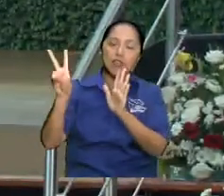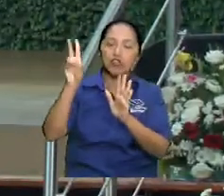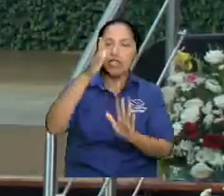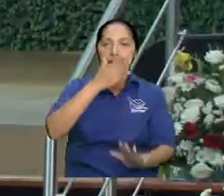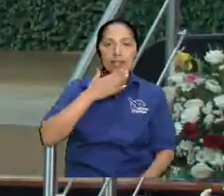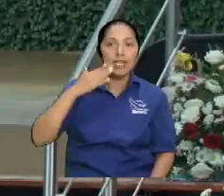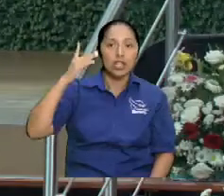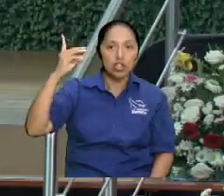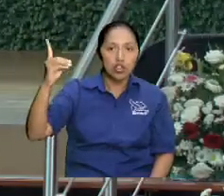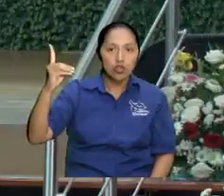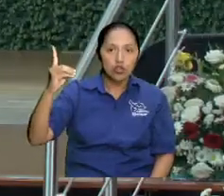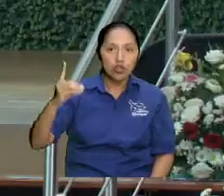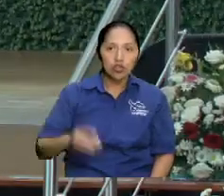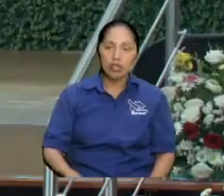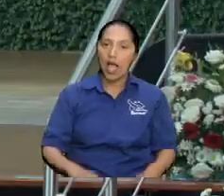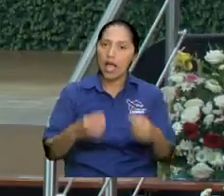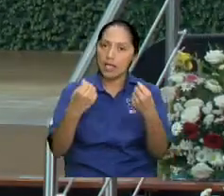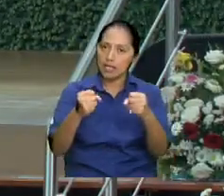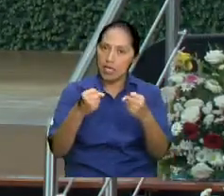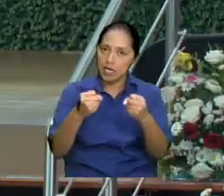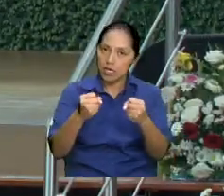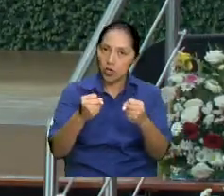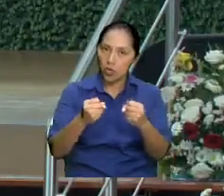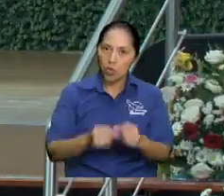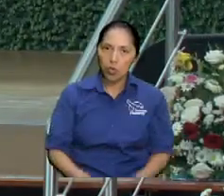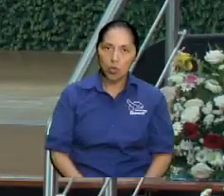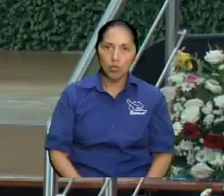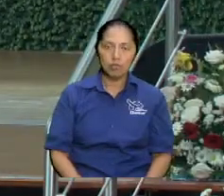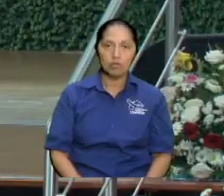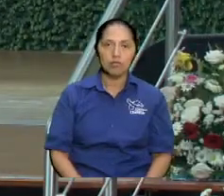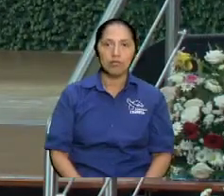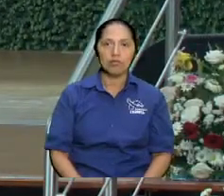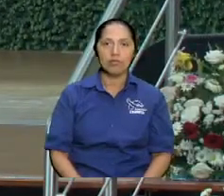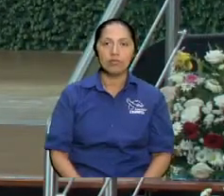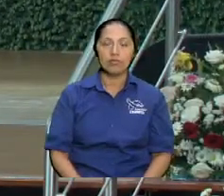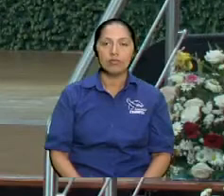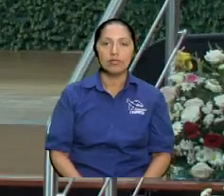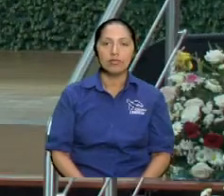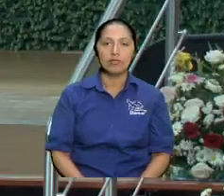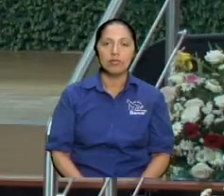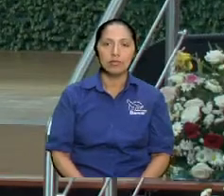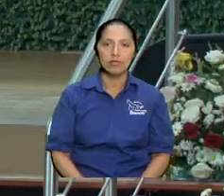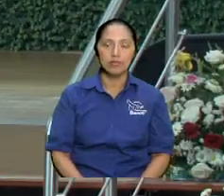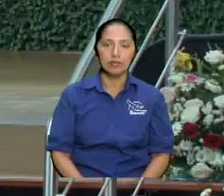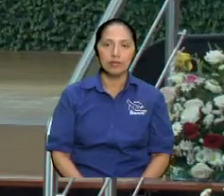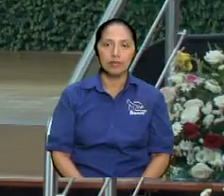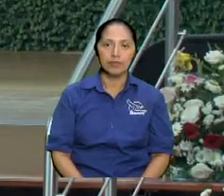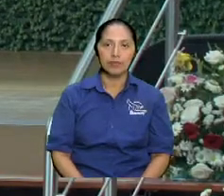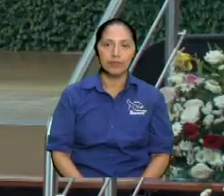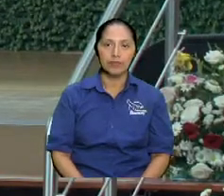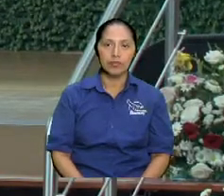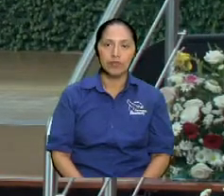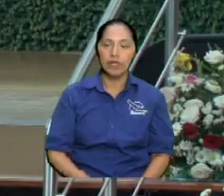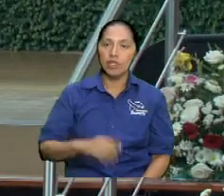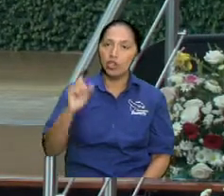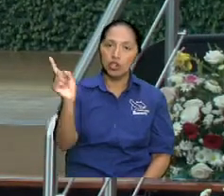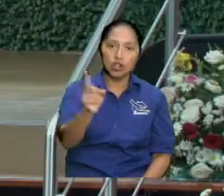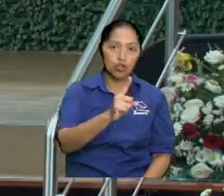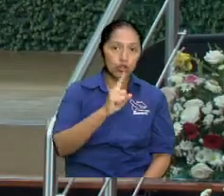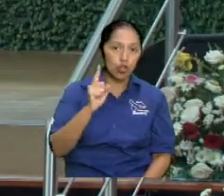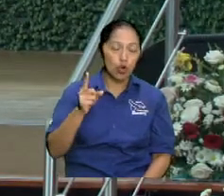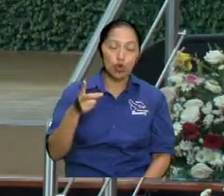Bueno, cúmplelos. Ánimo, como a usted le conviene, ¿va? Si a mí me conviene, a usted también, a todos nos